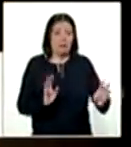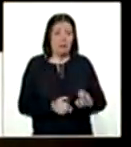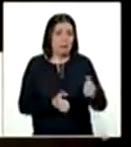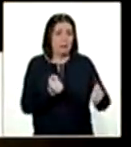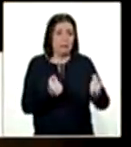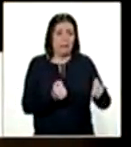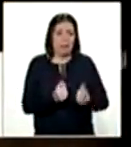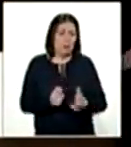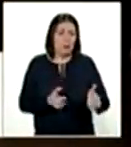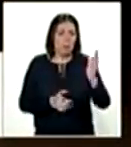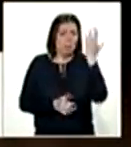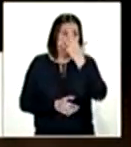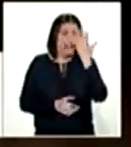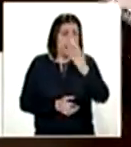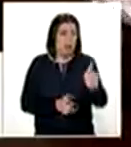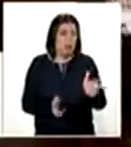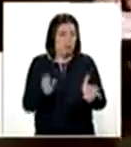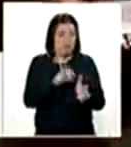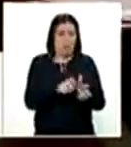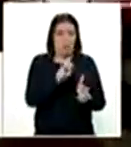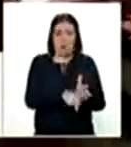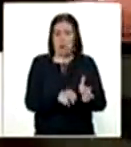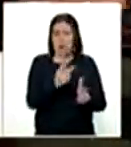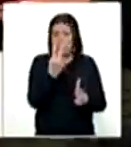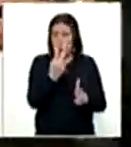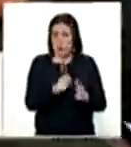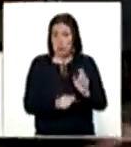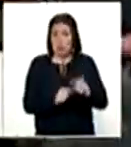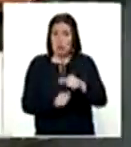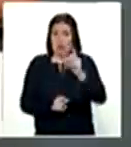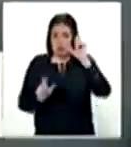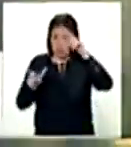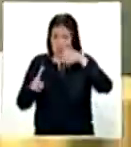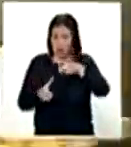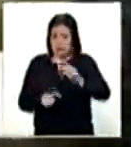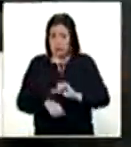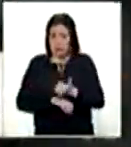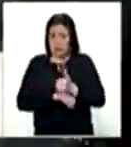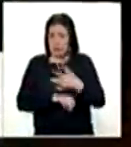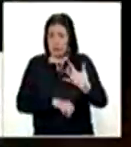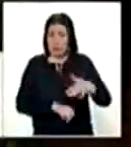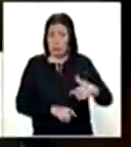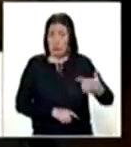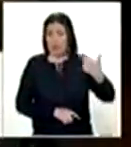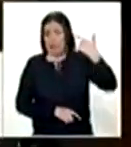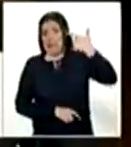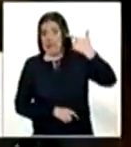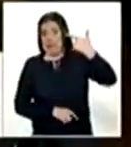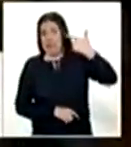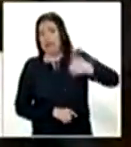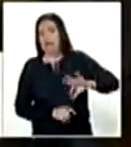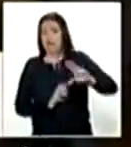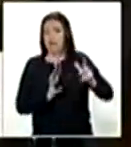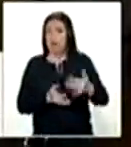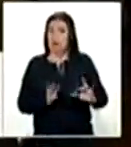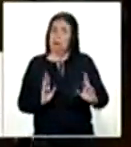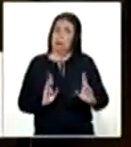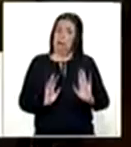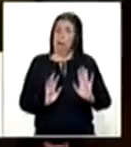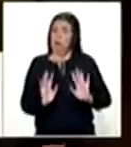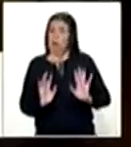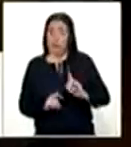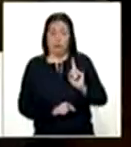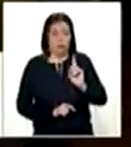vehículo negro con dos delincuentes armados. Congresista y asesora fueron encañonadas por delincuentes que afortunadamente